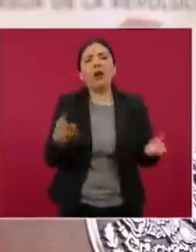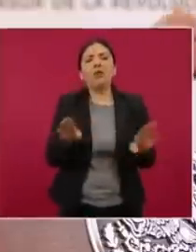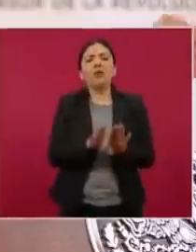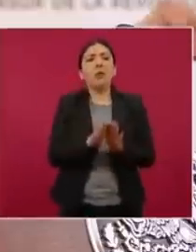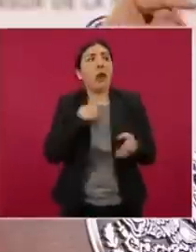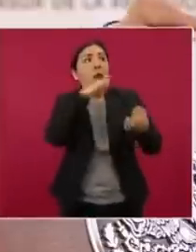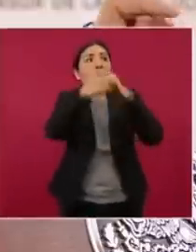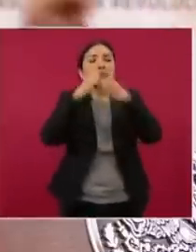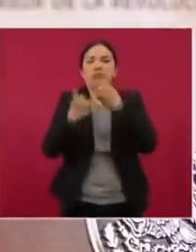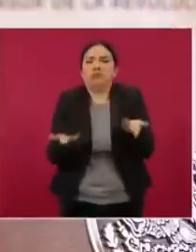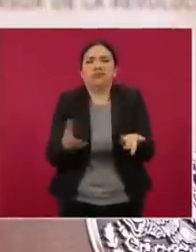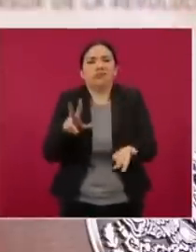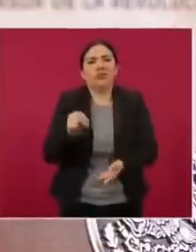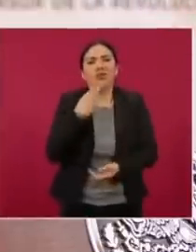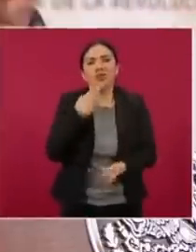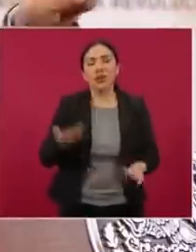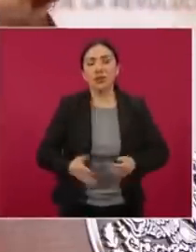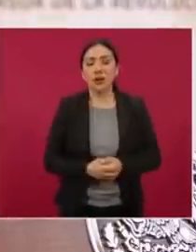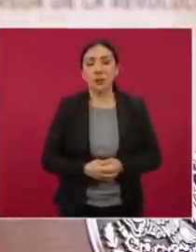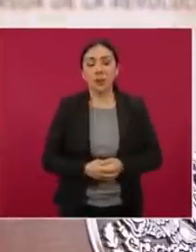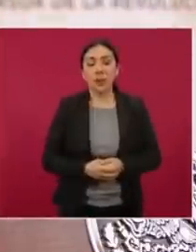Pero eso es lo que